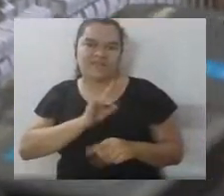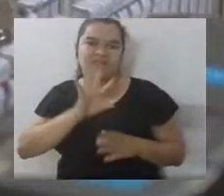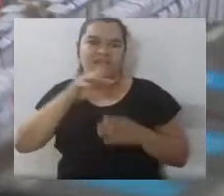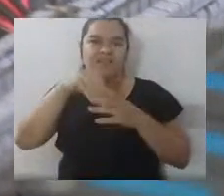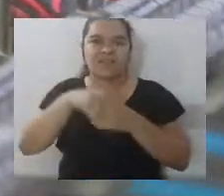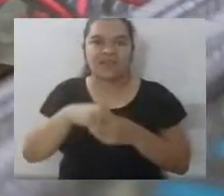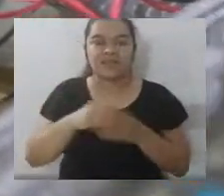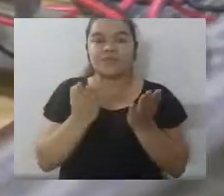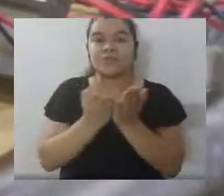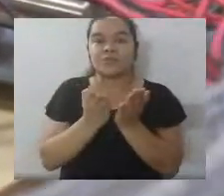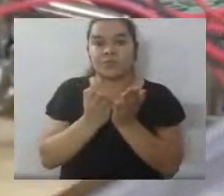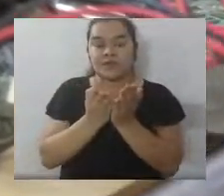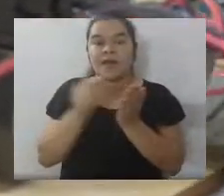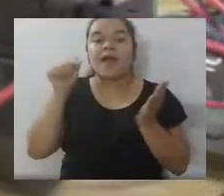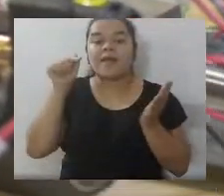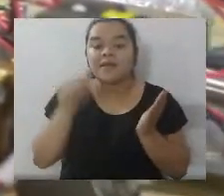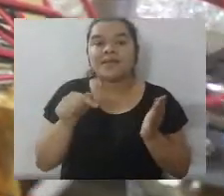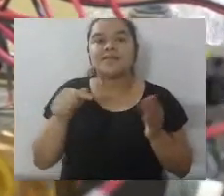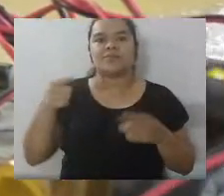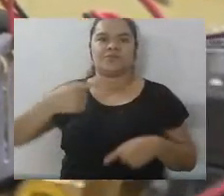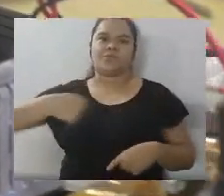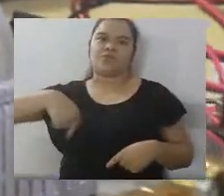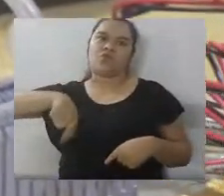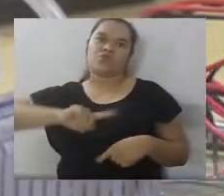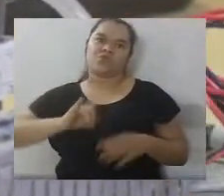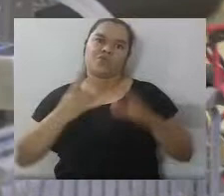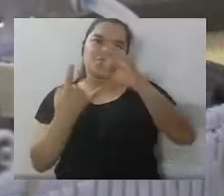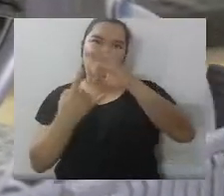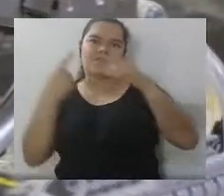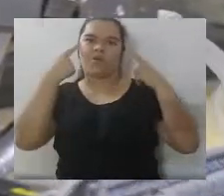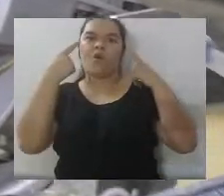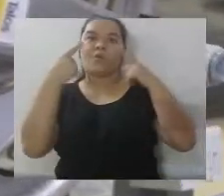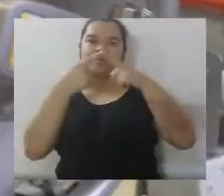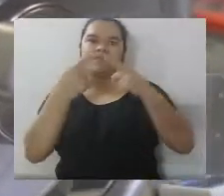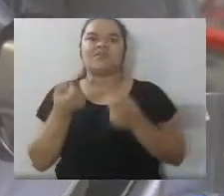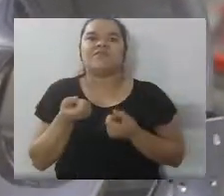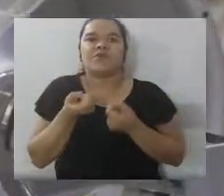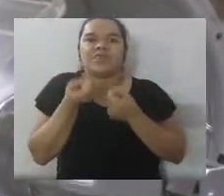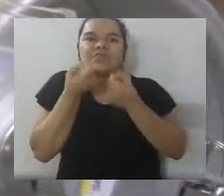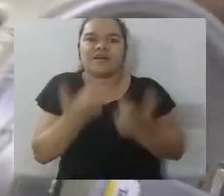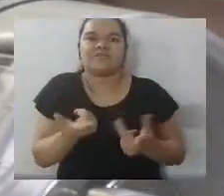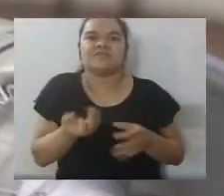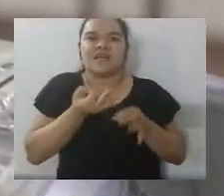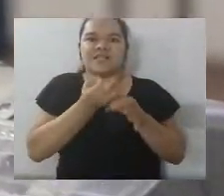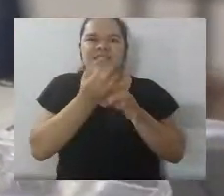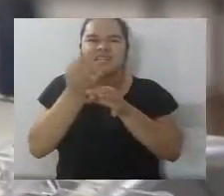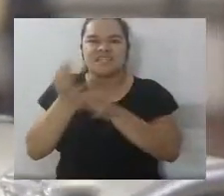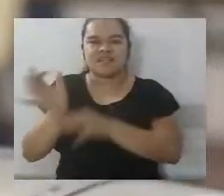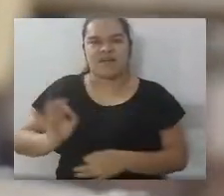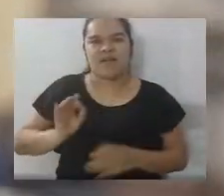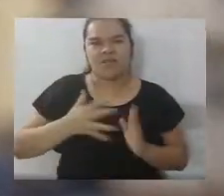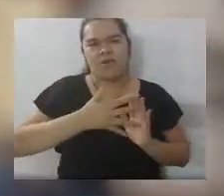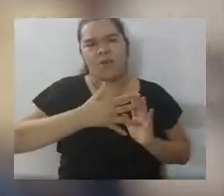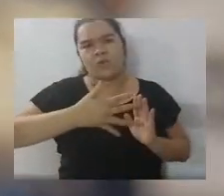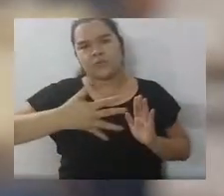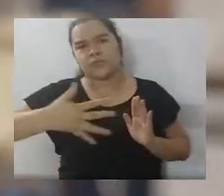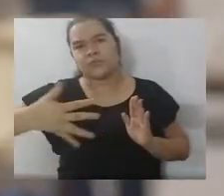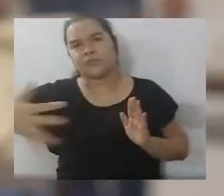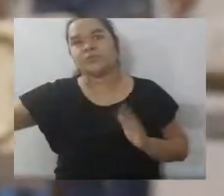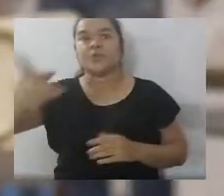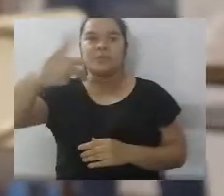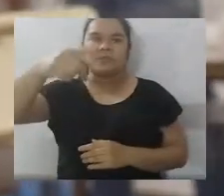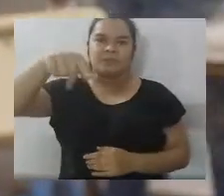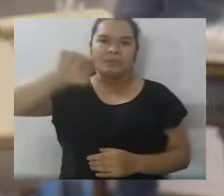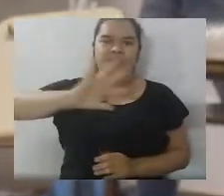lo que nosotros pretendemos y vamos a brindarles a ustedes a lo largo de todo este nuevo universo que